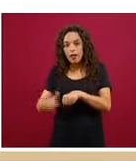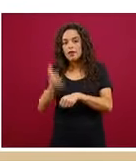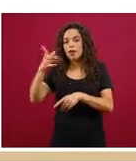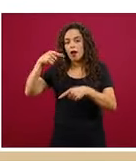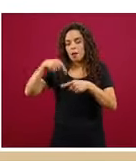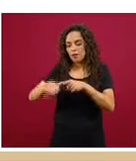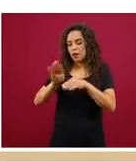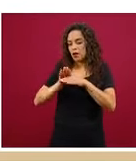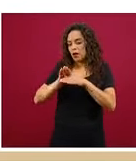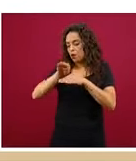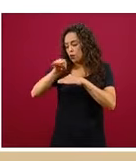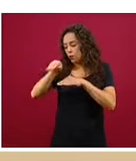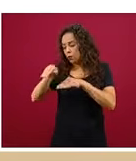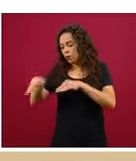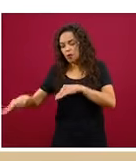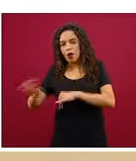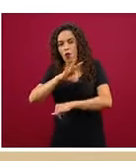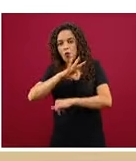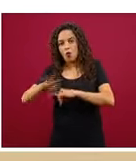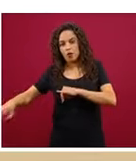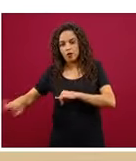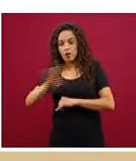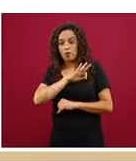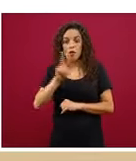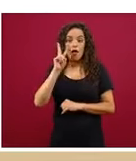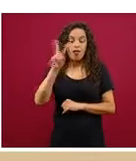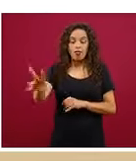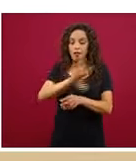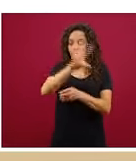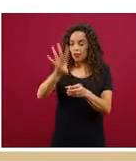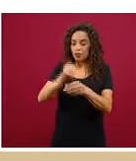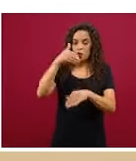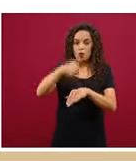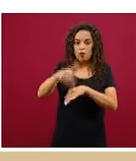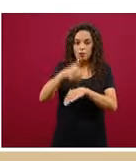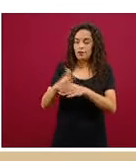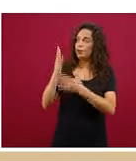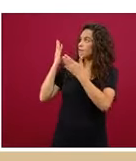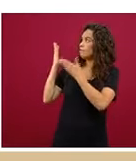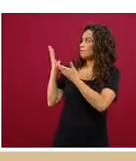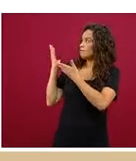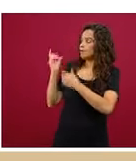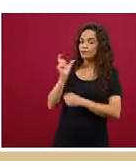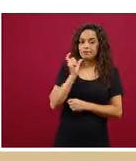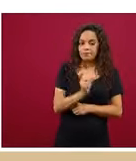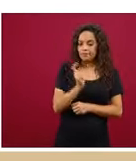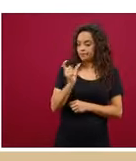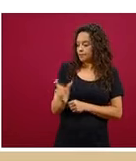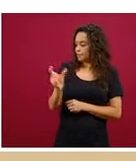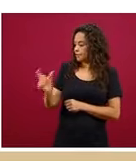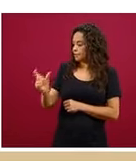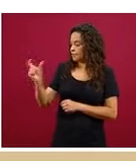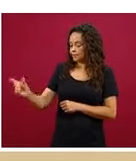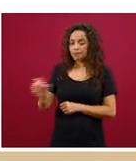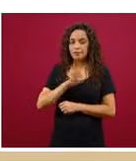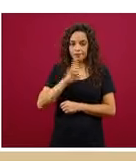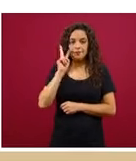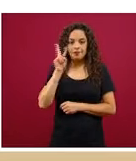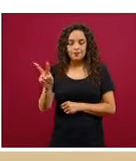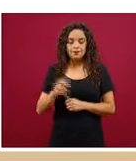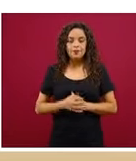una ondulación. Al final, aquí están los números completos para cada uno de los grupos que están aquí representados, pero entonces